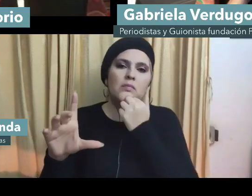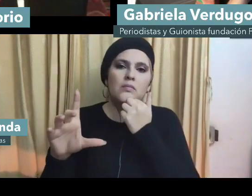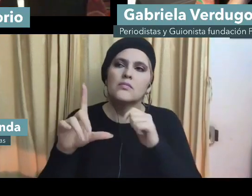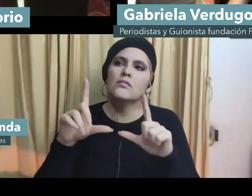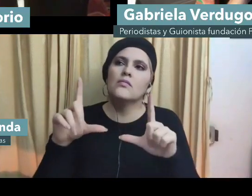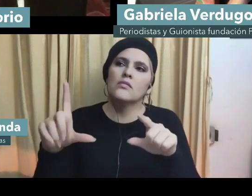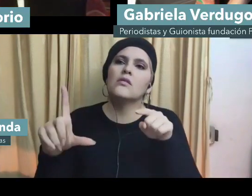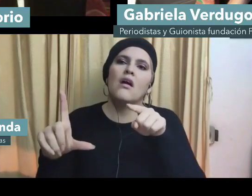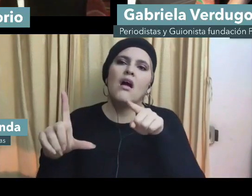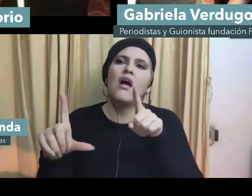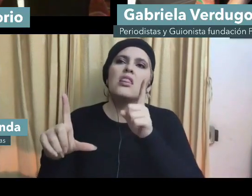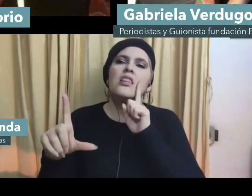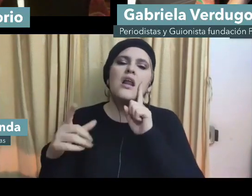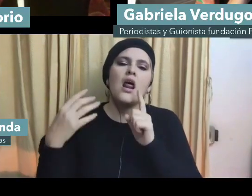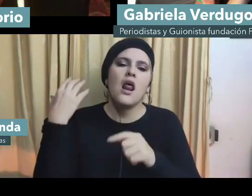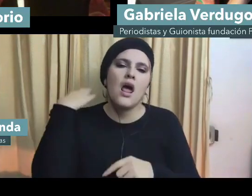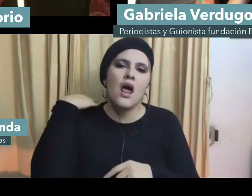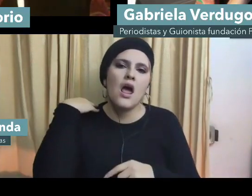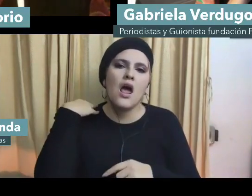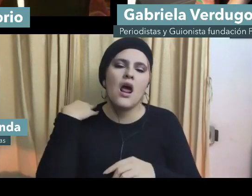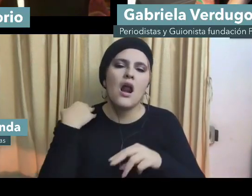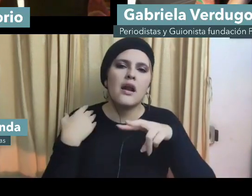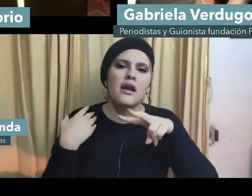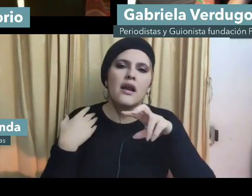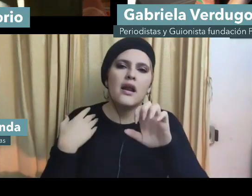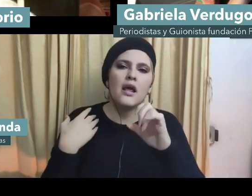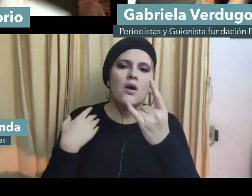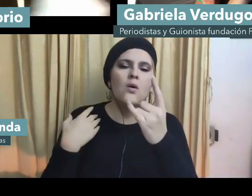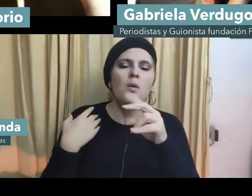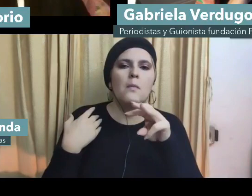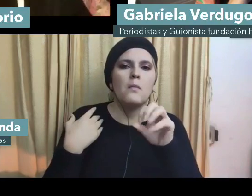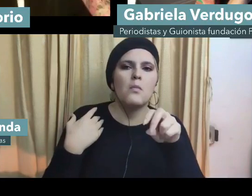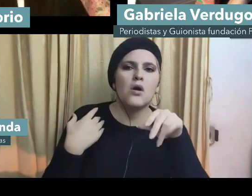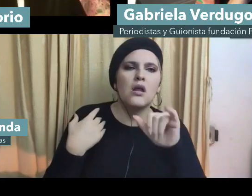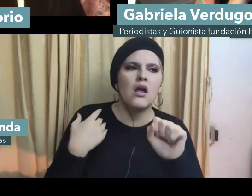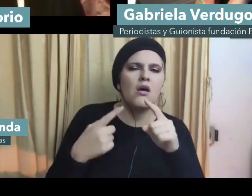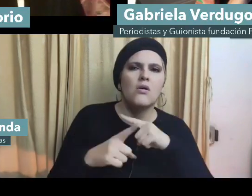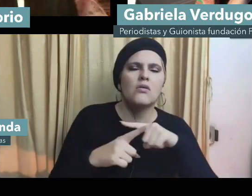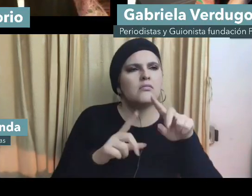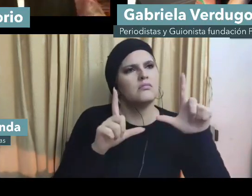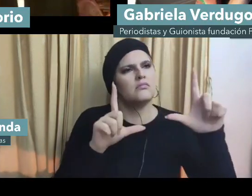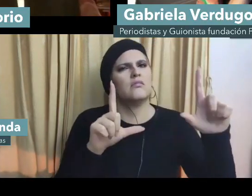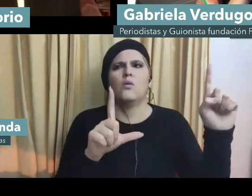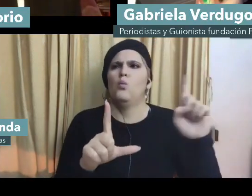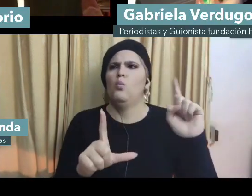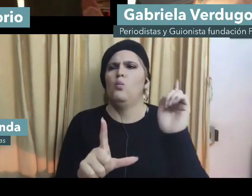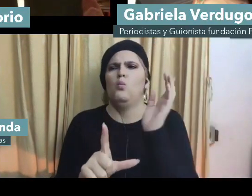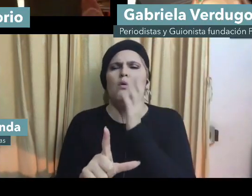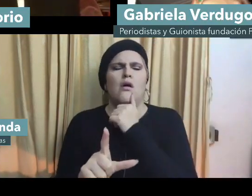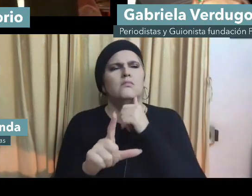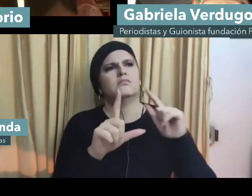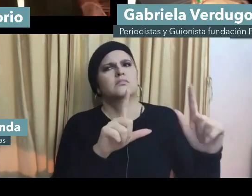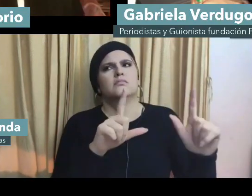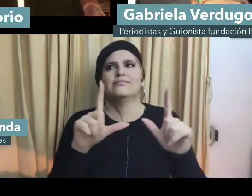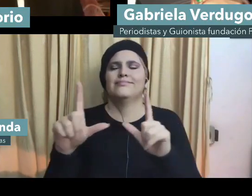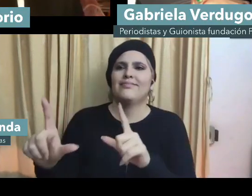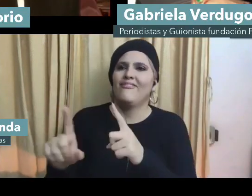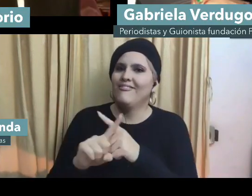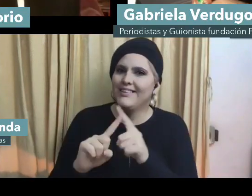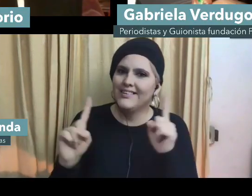una neumonía, por ejemplo, y yo veo la radiografía y no veo nada. Lo mismo en un ADOS, que puede que me diga no